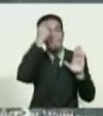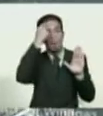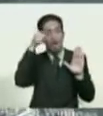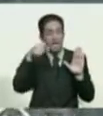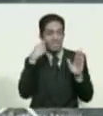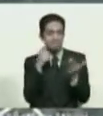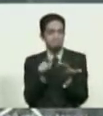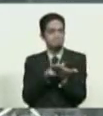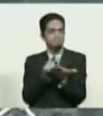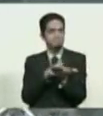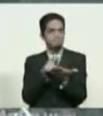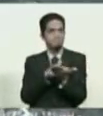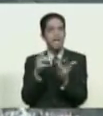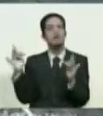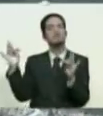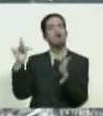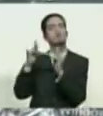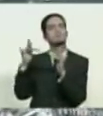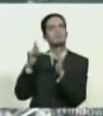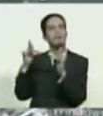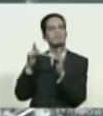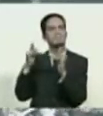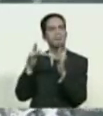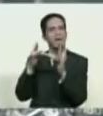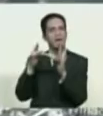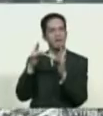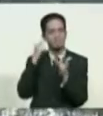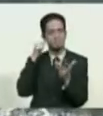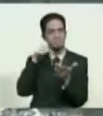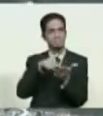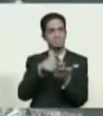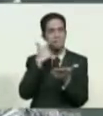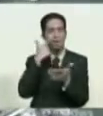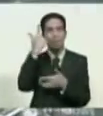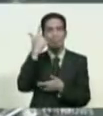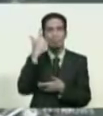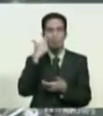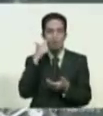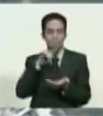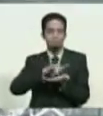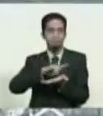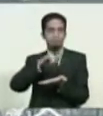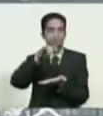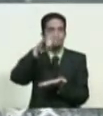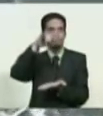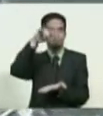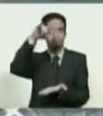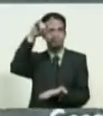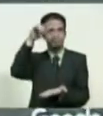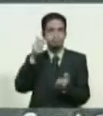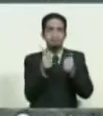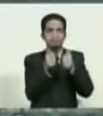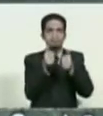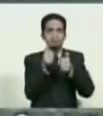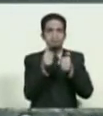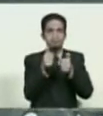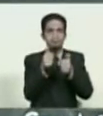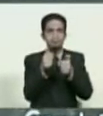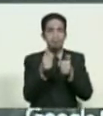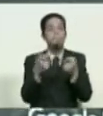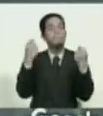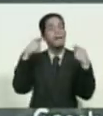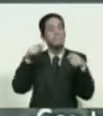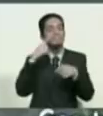conecta al mando remoto de uno de los drones asesinos que se utilizó para intentar